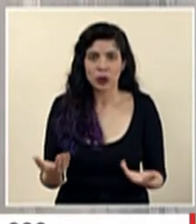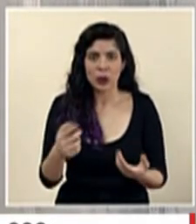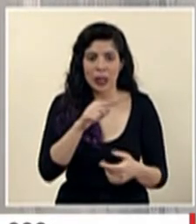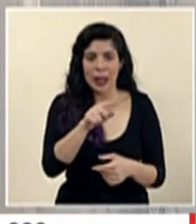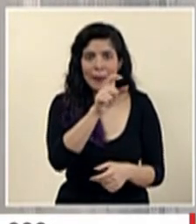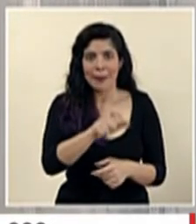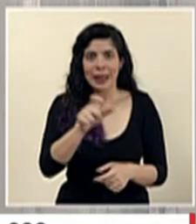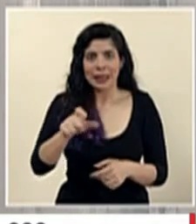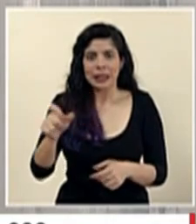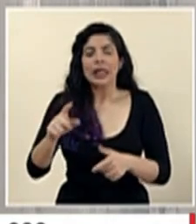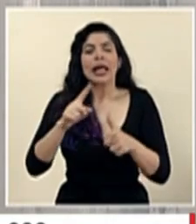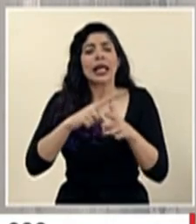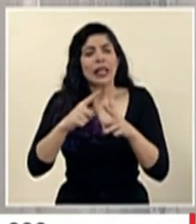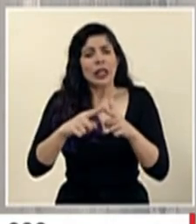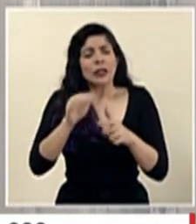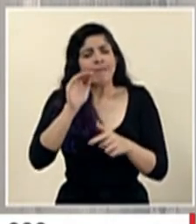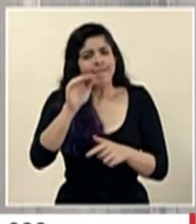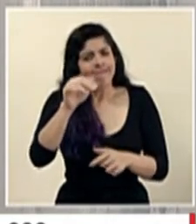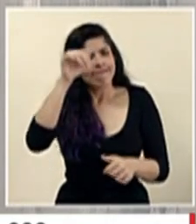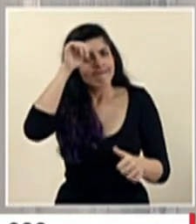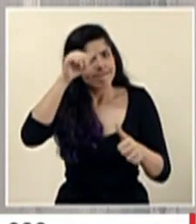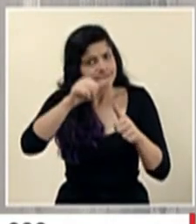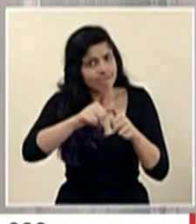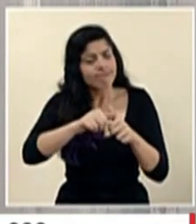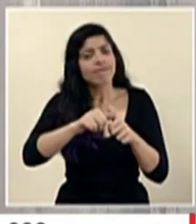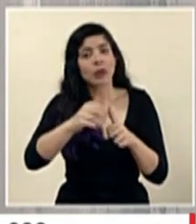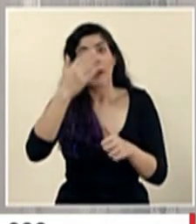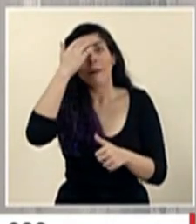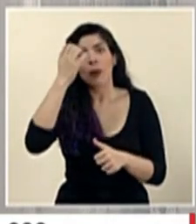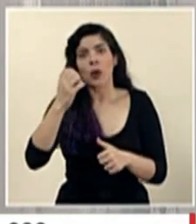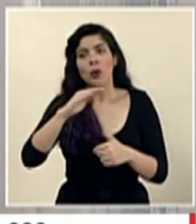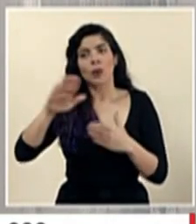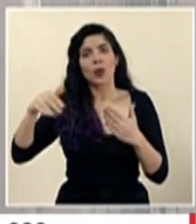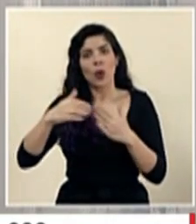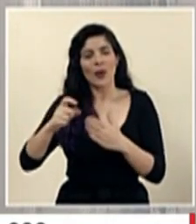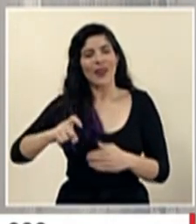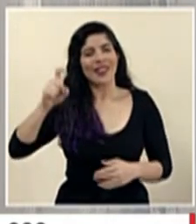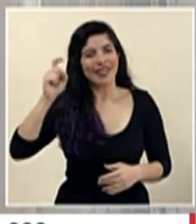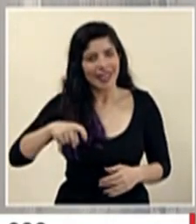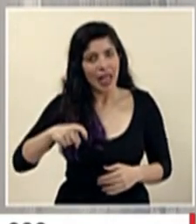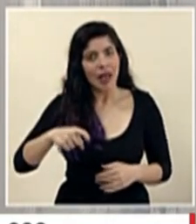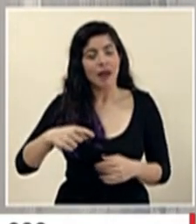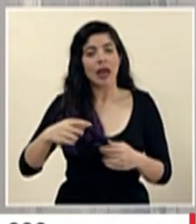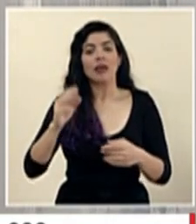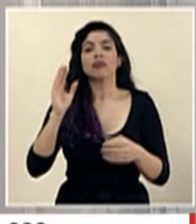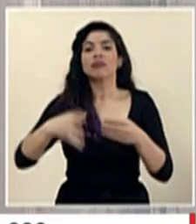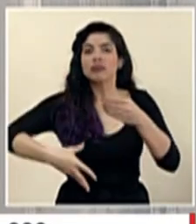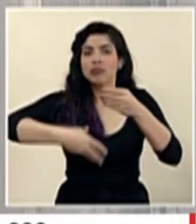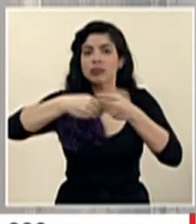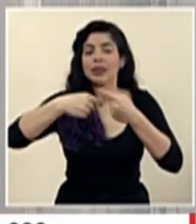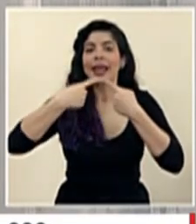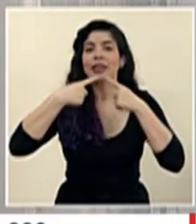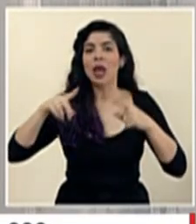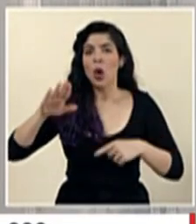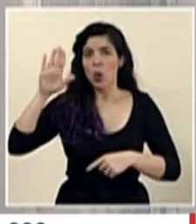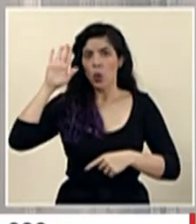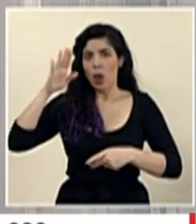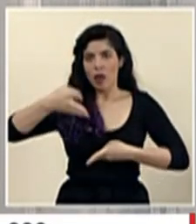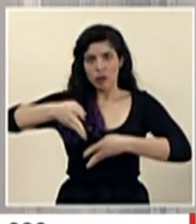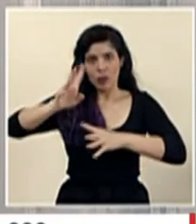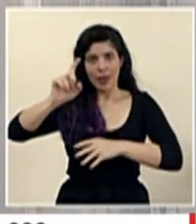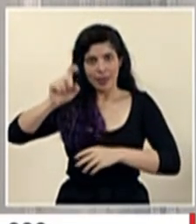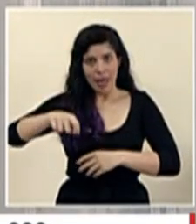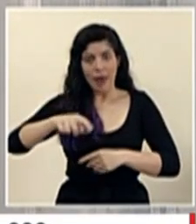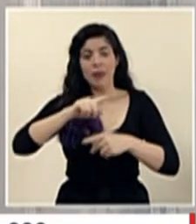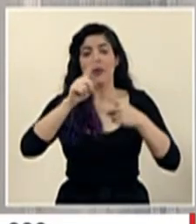estas personas. Entonces el recordatorio pasa porque todos tienen que tener su declaración jurada en el sistema, pero además